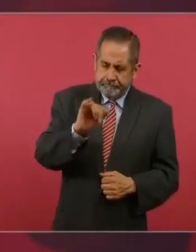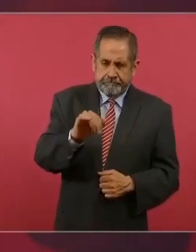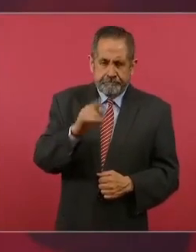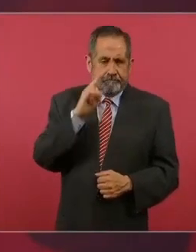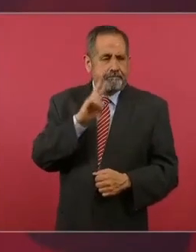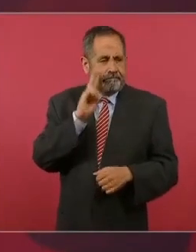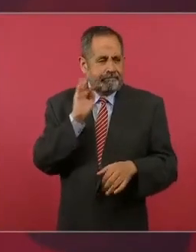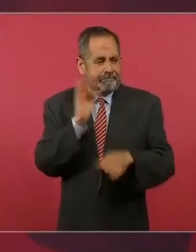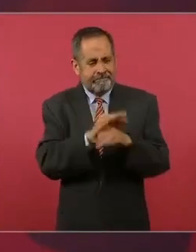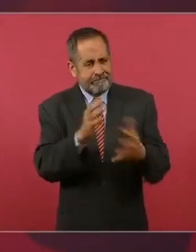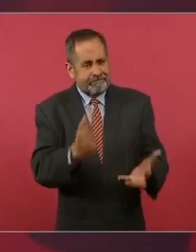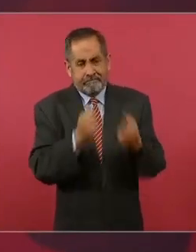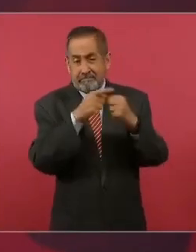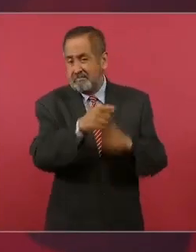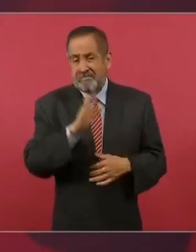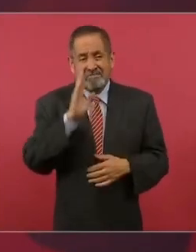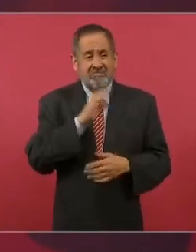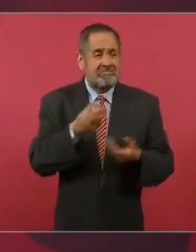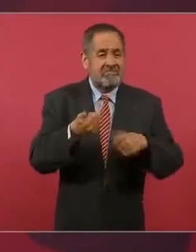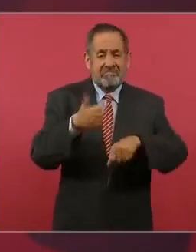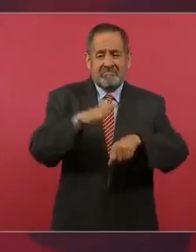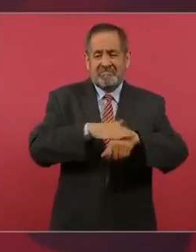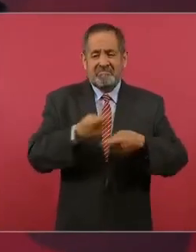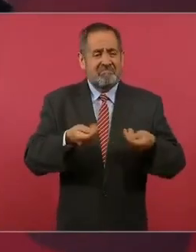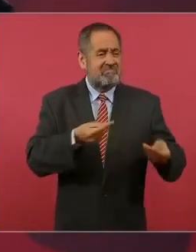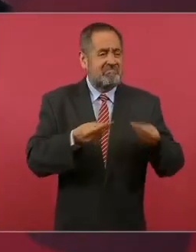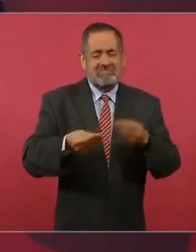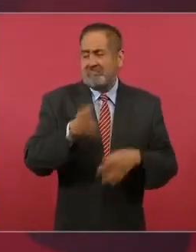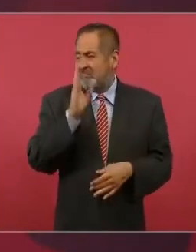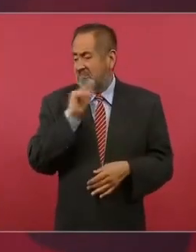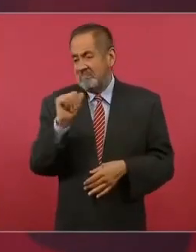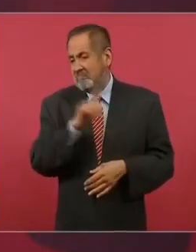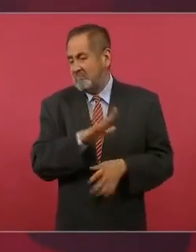empresa muy mal manejada, también lo mismo,